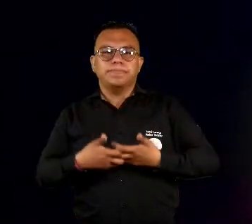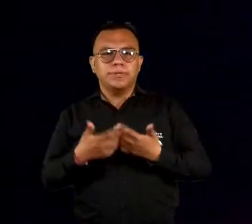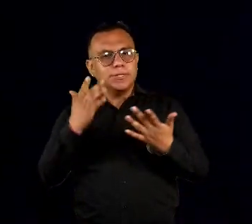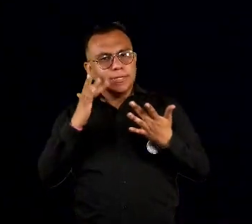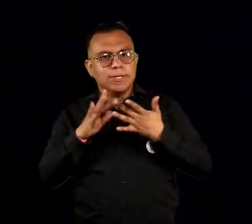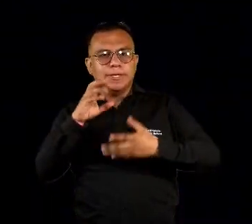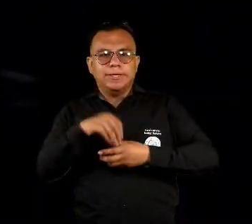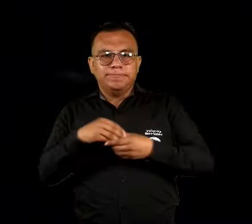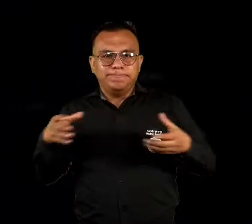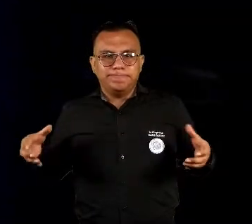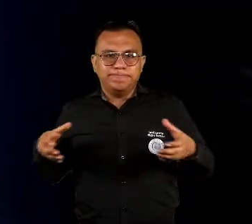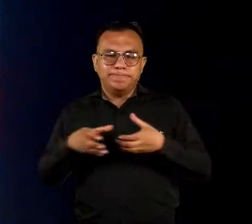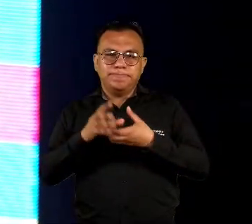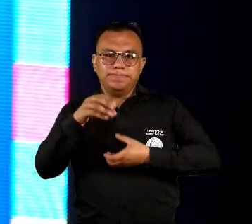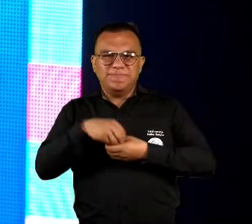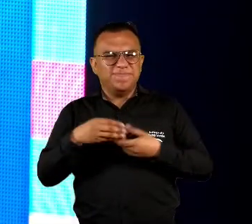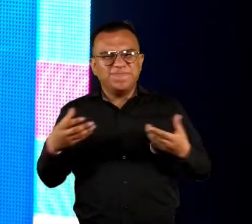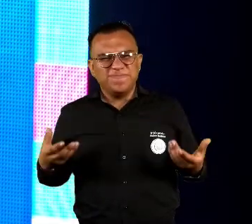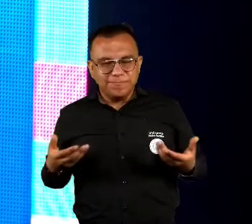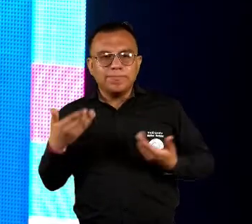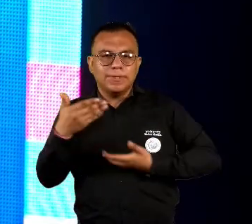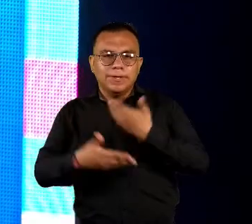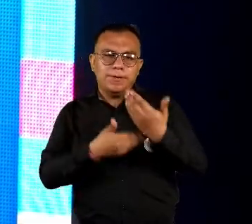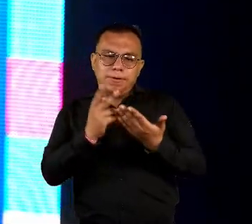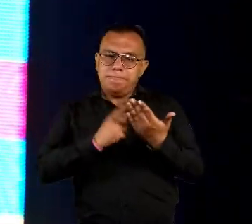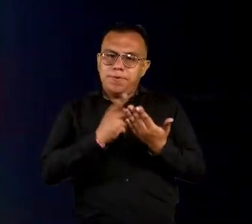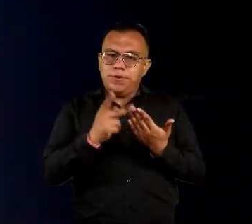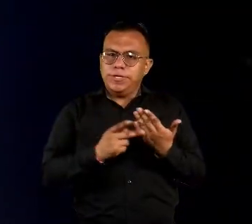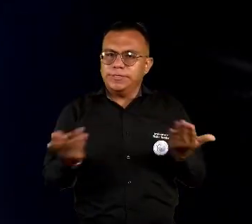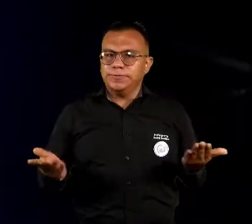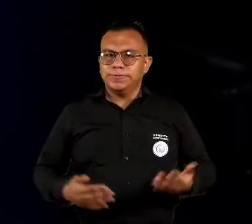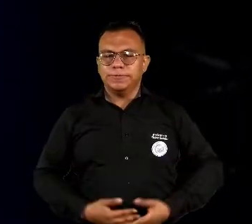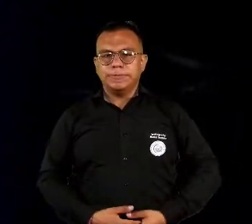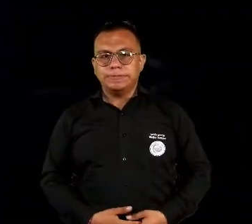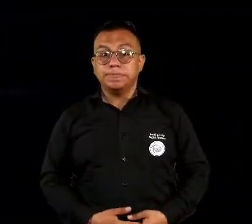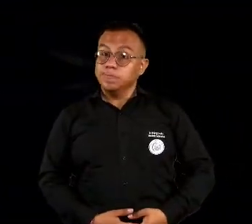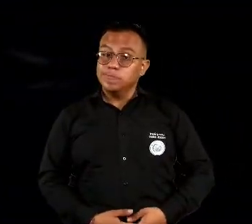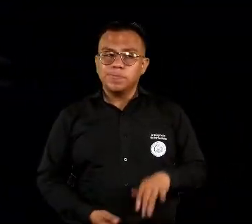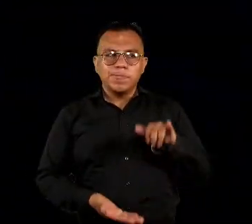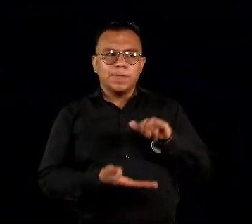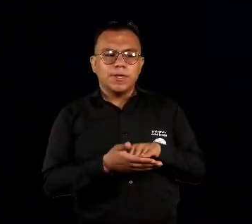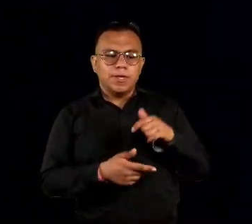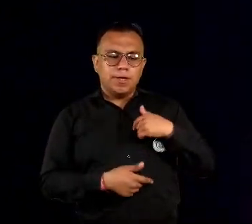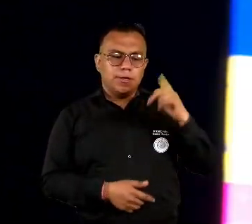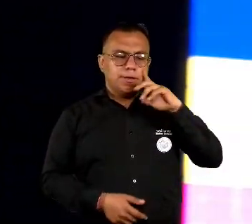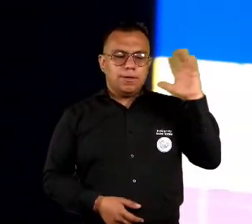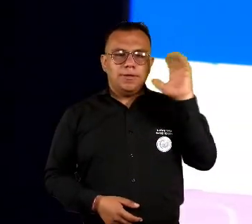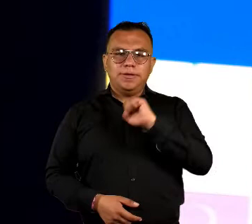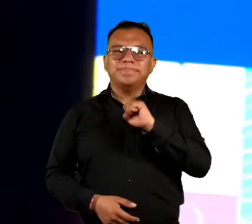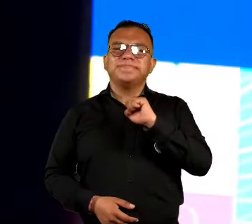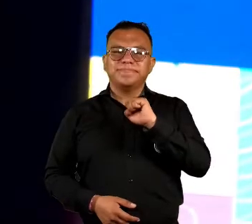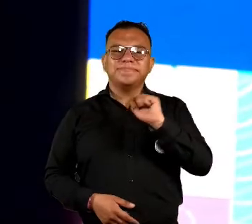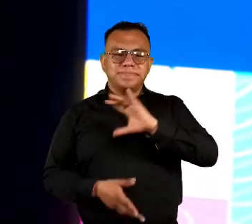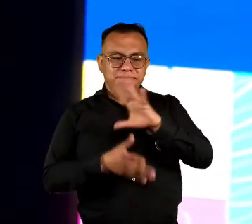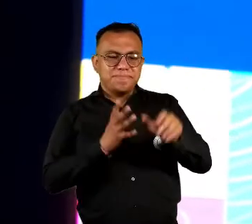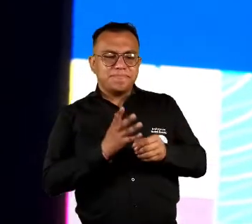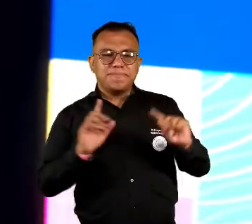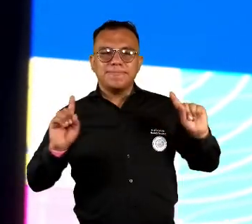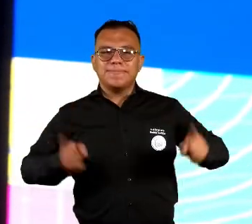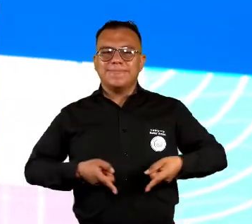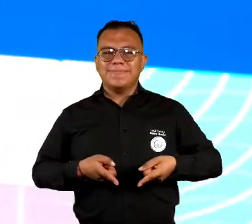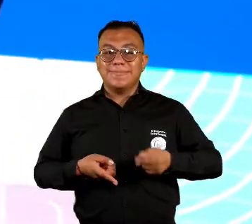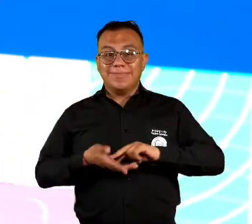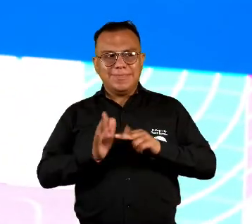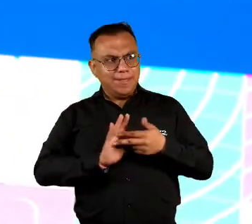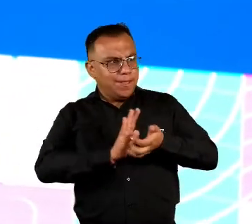están haciendo ese tipo de de proyectos y ahí me simplificó el esquema y ahí empezamos a ver